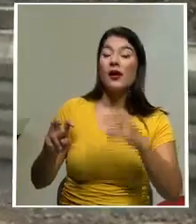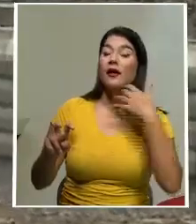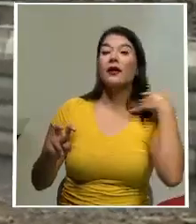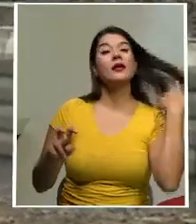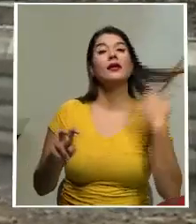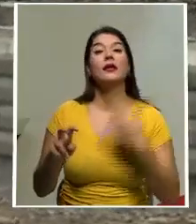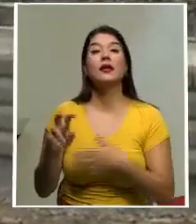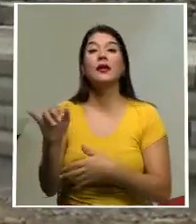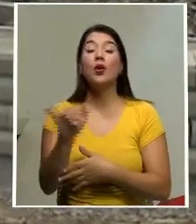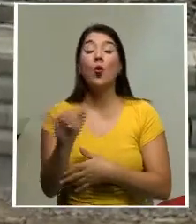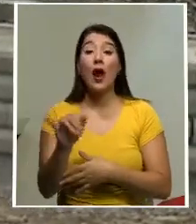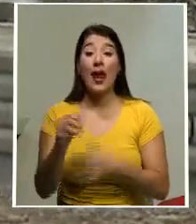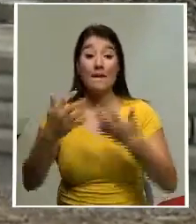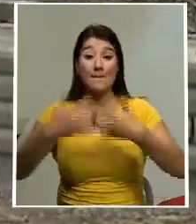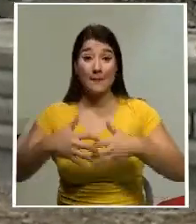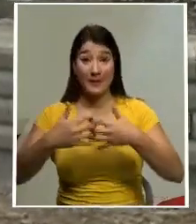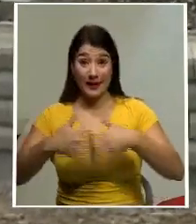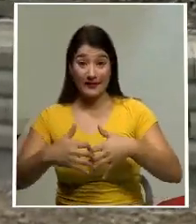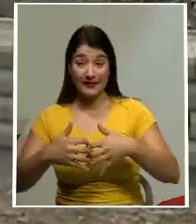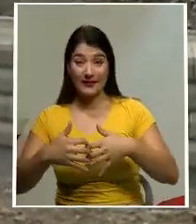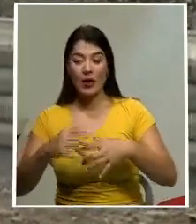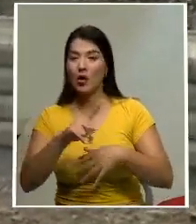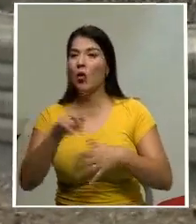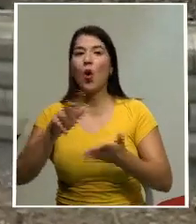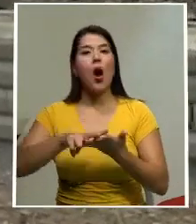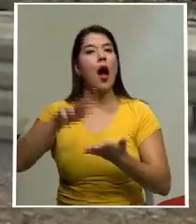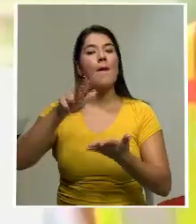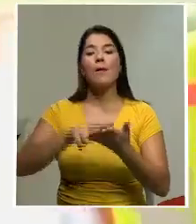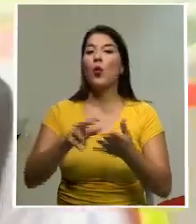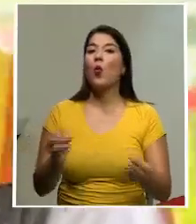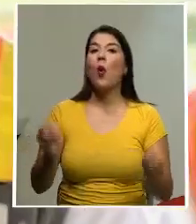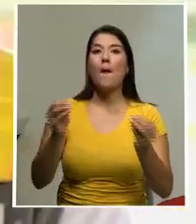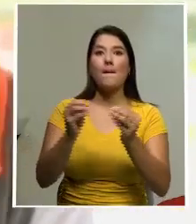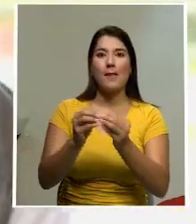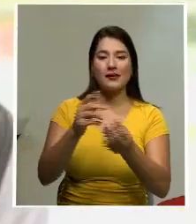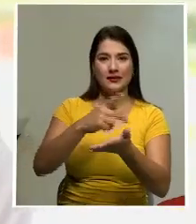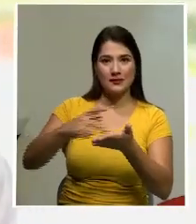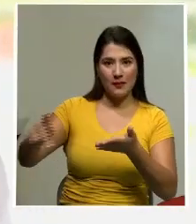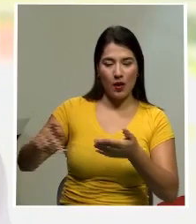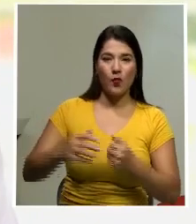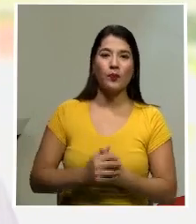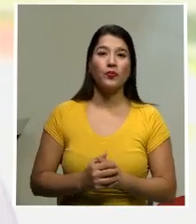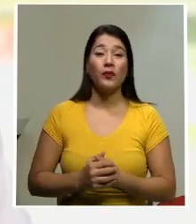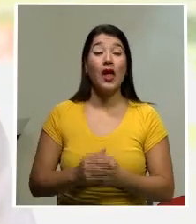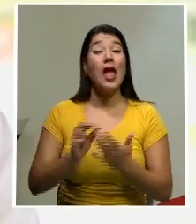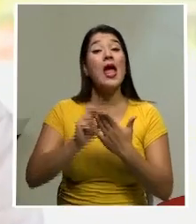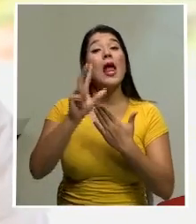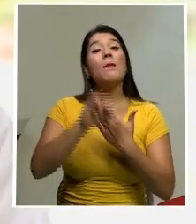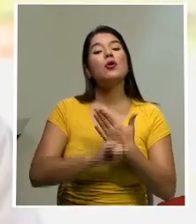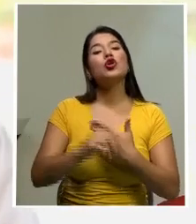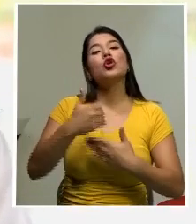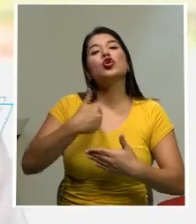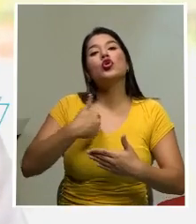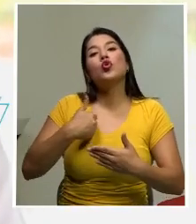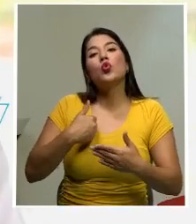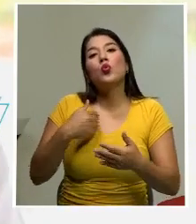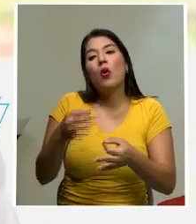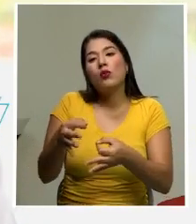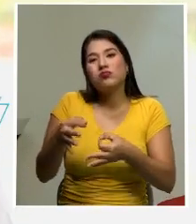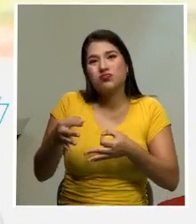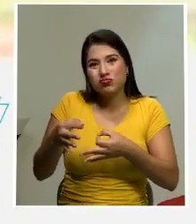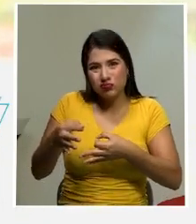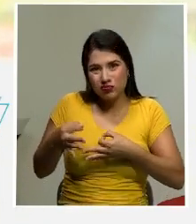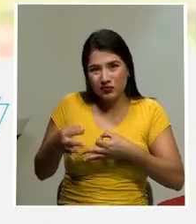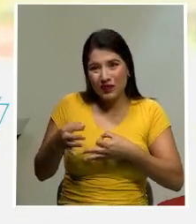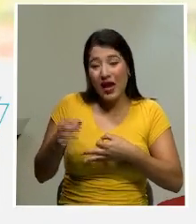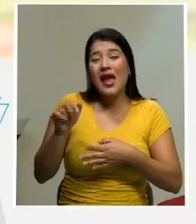por el contratista, no se aprobó el aumento en el costo. Bueno, sobre los retrasos, como lo mencioné hace un rato, los retrasos